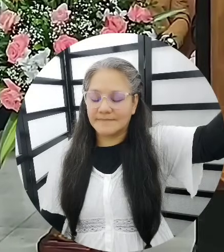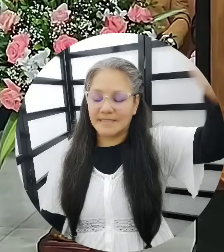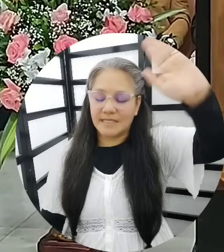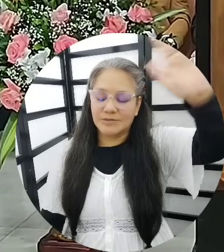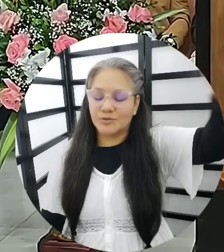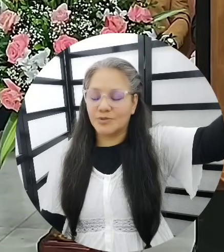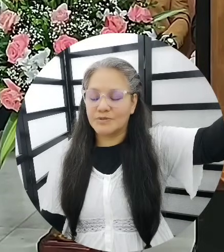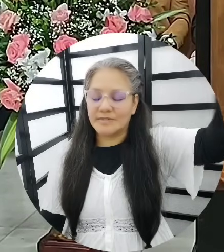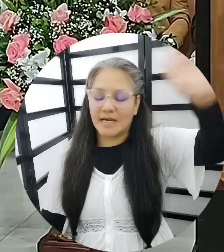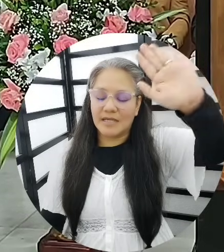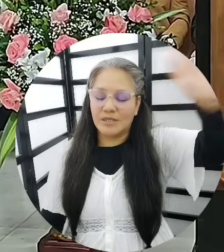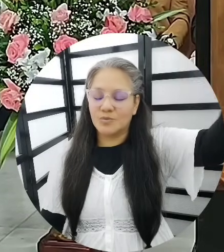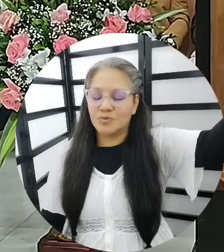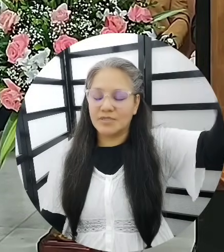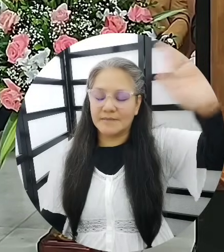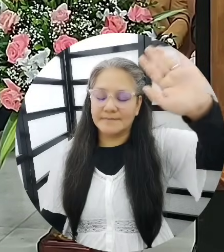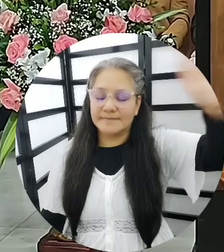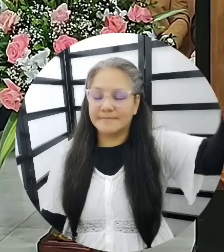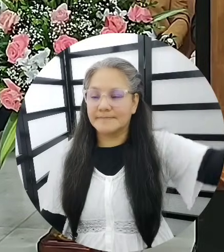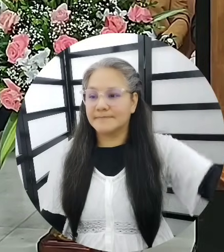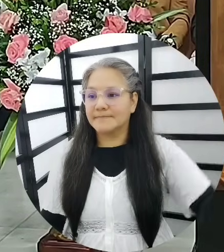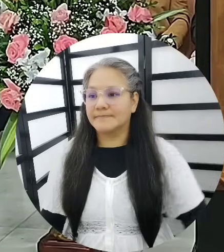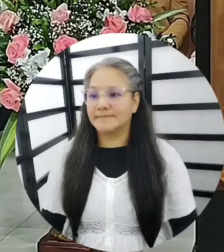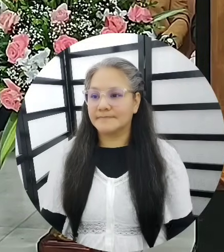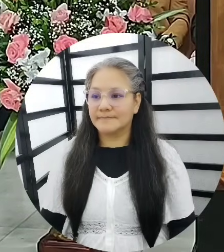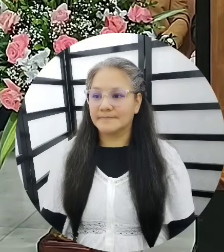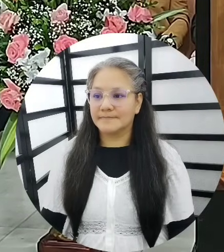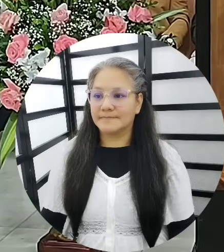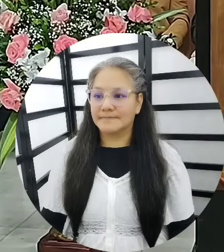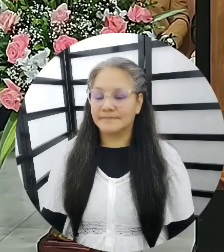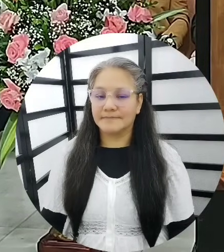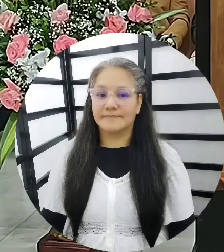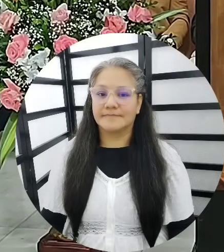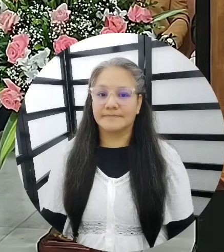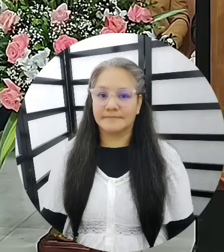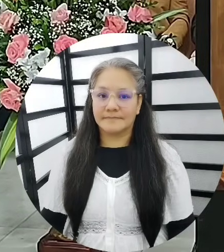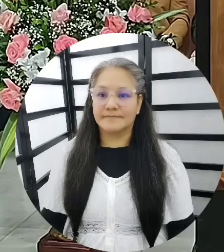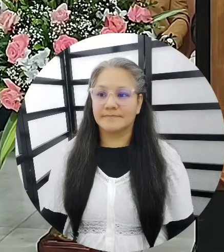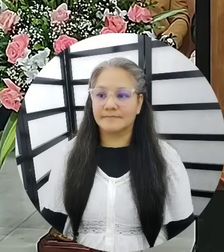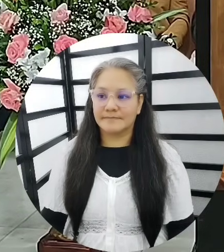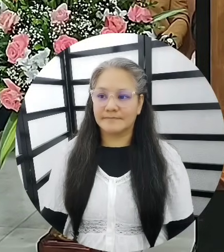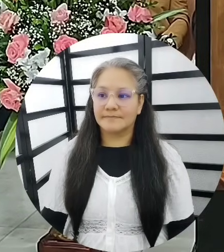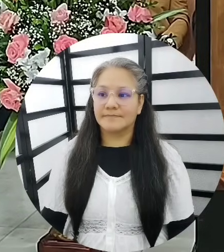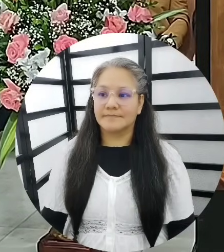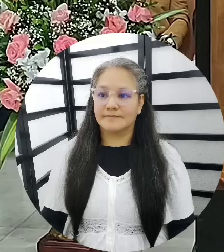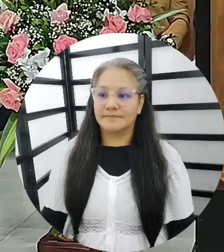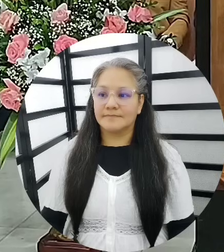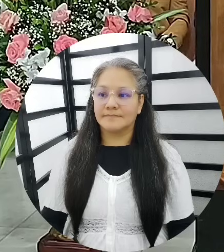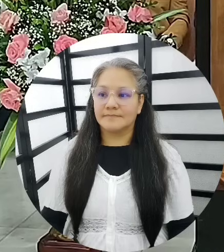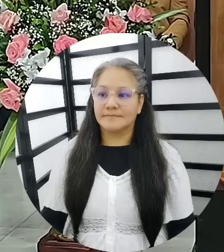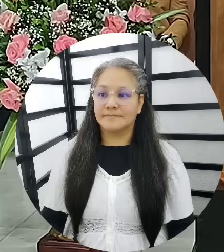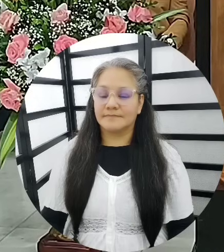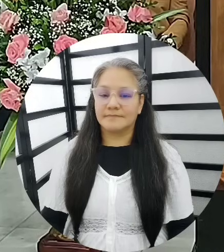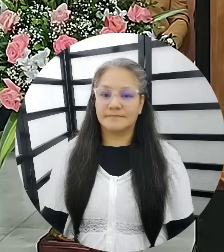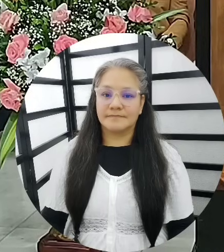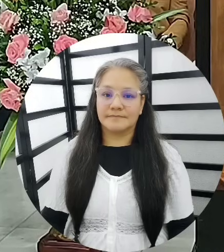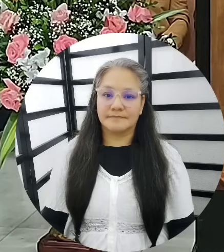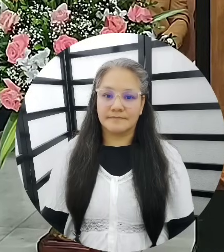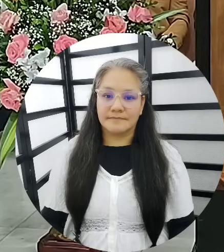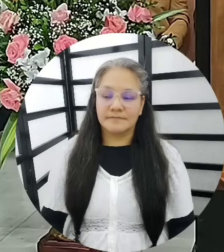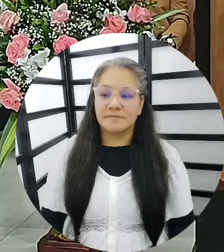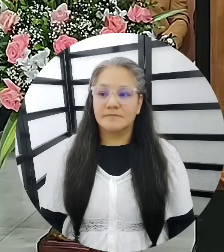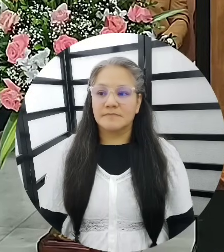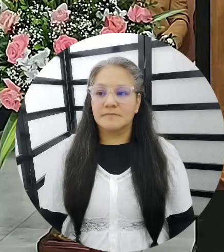Alabado sea Dios. Y en el momento de Dios, dice que Dios oyó su